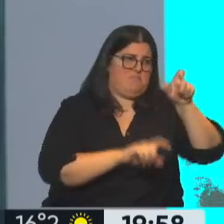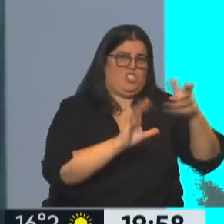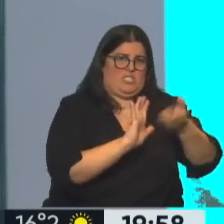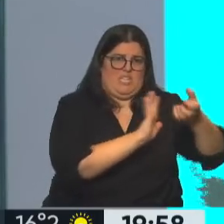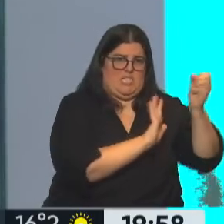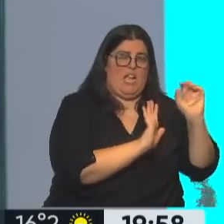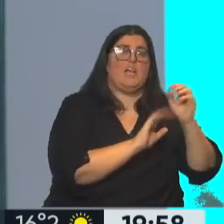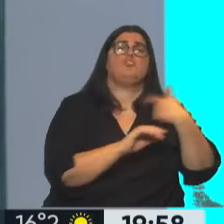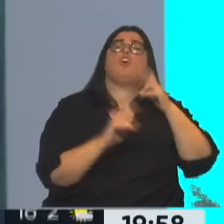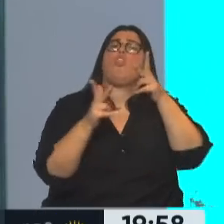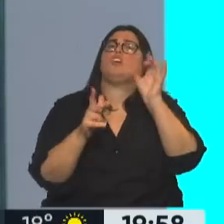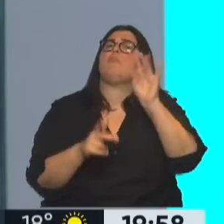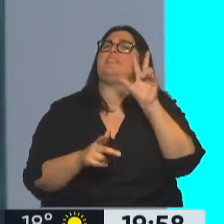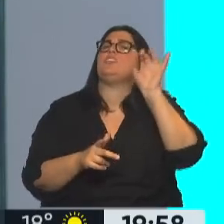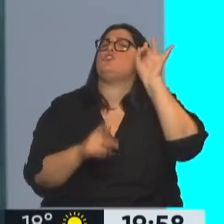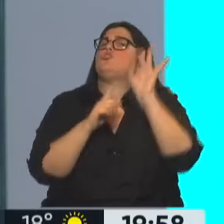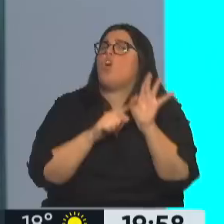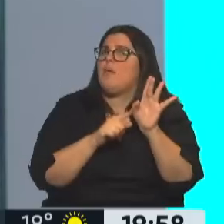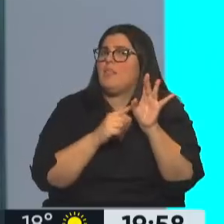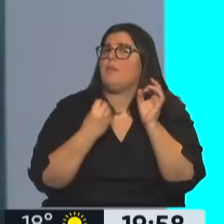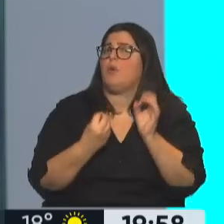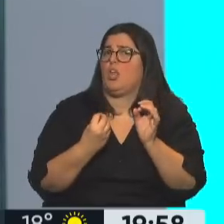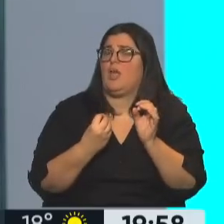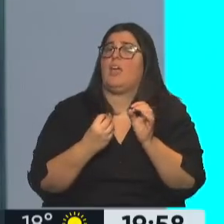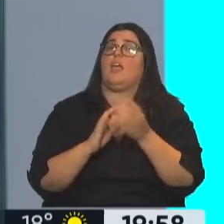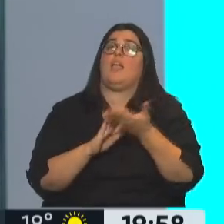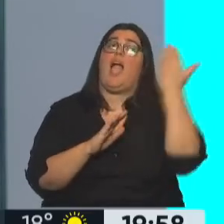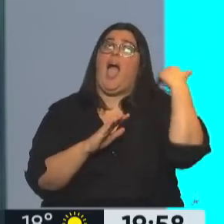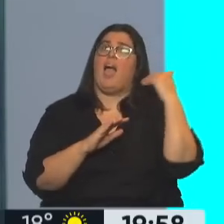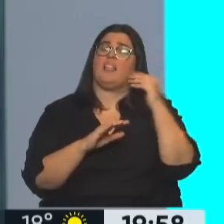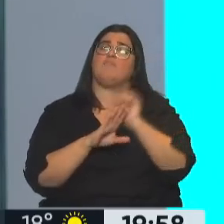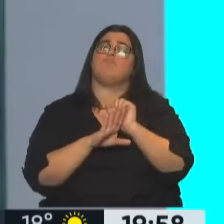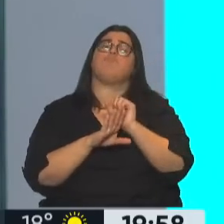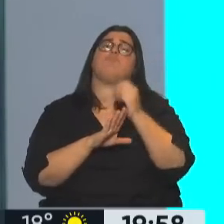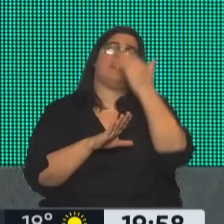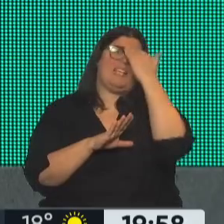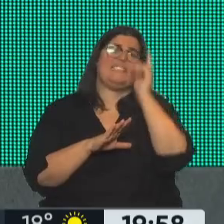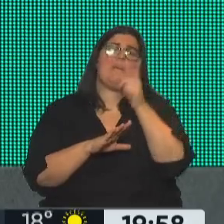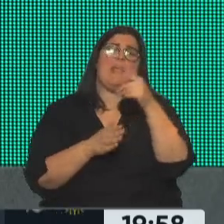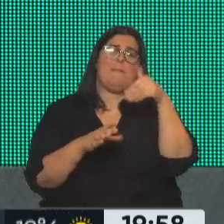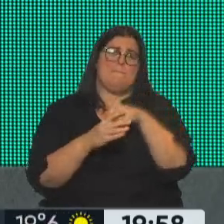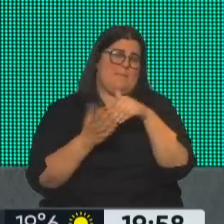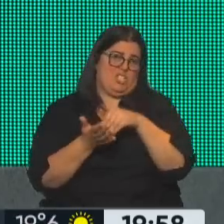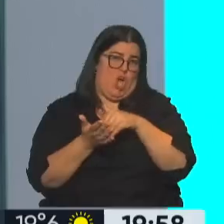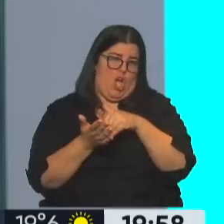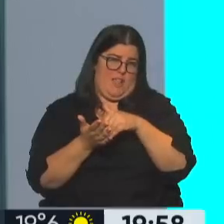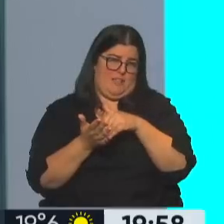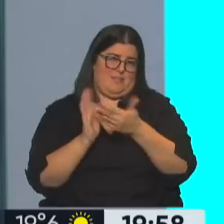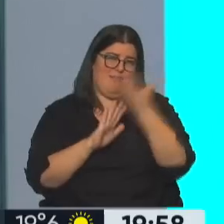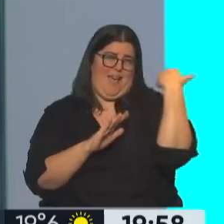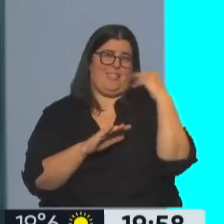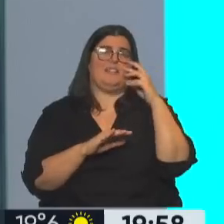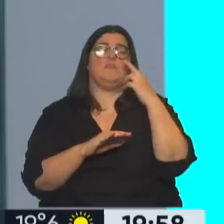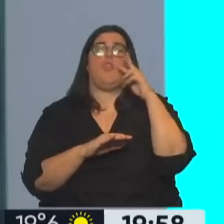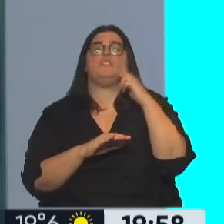de las elecciones de 2019, ¿saben cuánto se fueron? Casi 15.000 millones. 15.000 millones. Mirá. En realidad entre ese momento y finales del